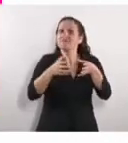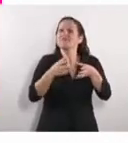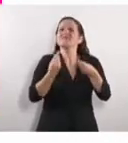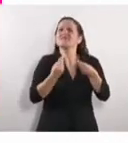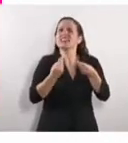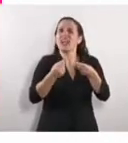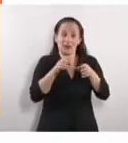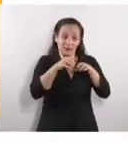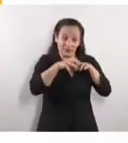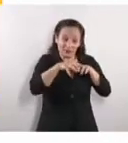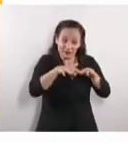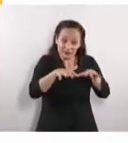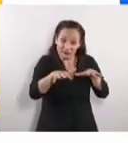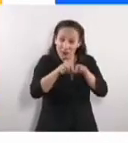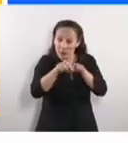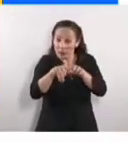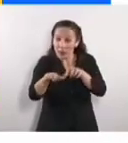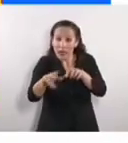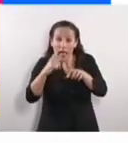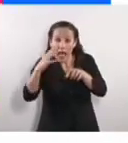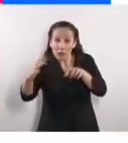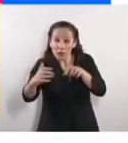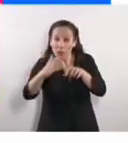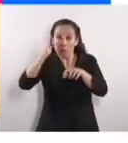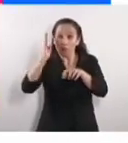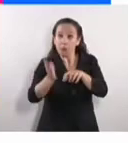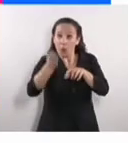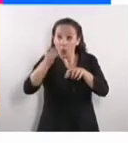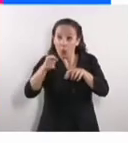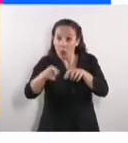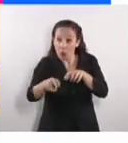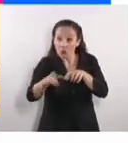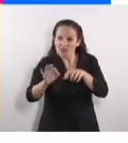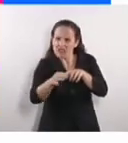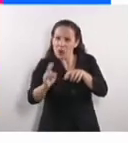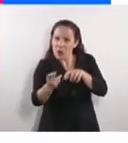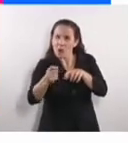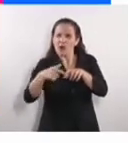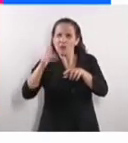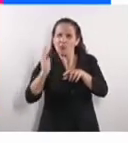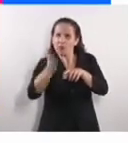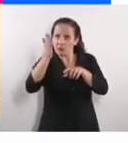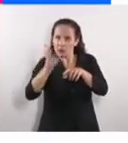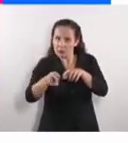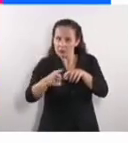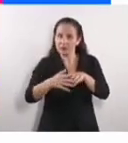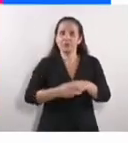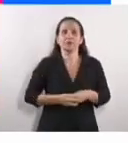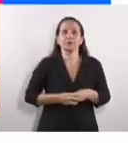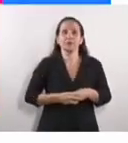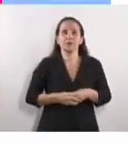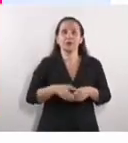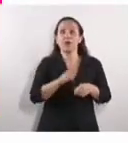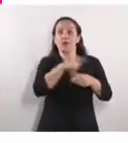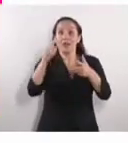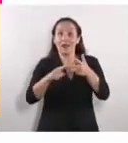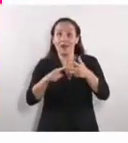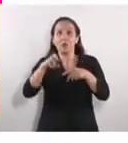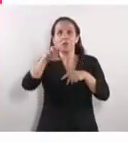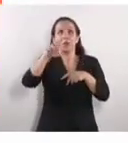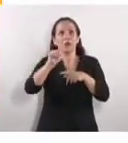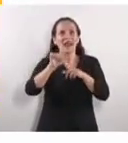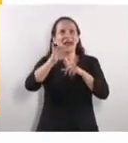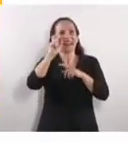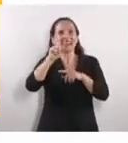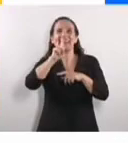de los capilares y destruyen a los microbios y las células muertas que encuentran por el organismo. Las plaquetas son fragmentos de